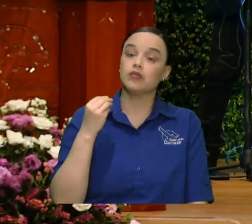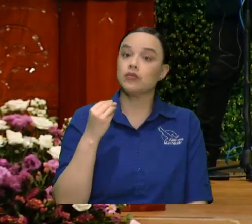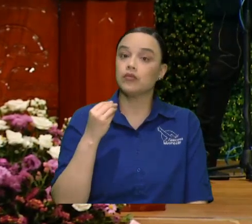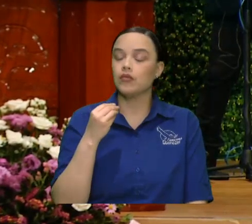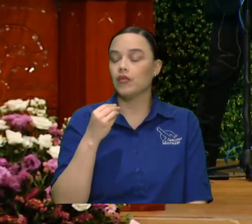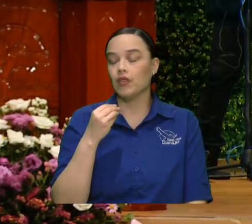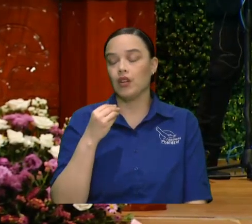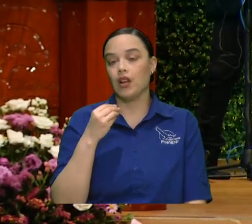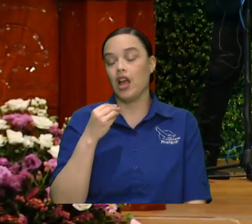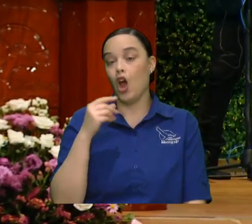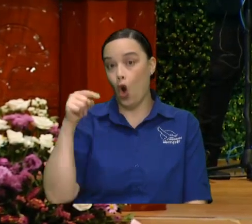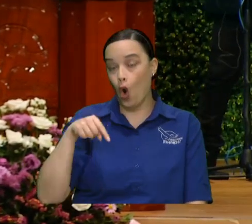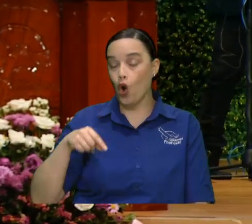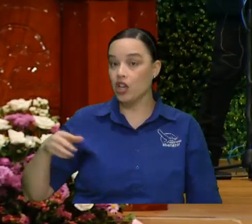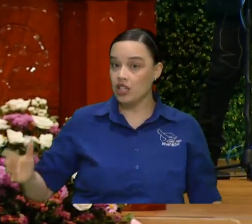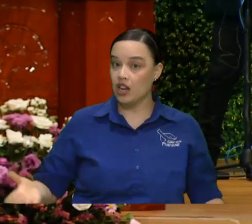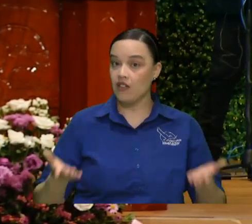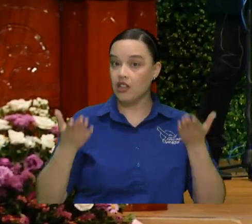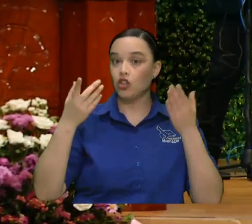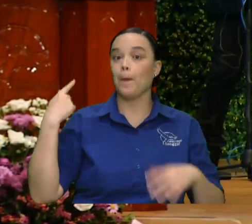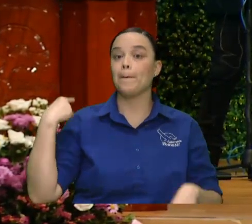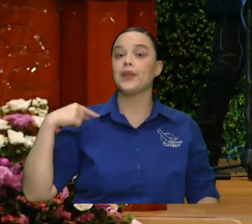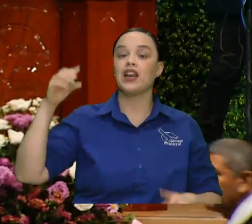levantado hoy para bendecirlos